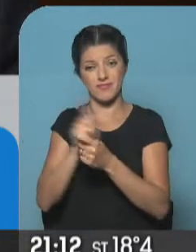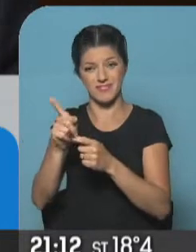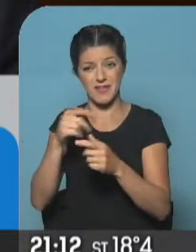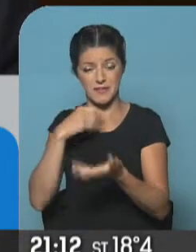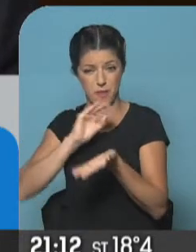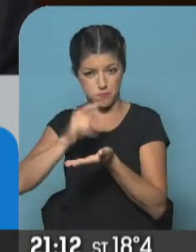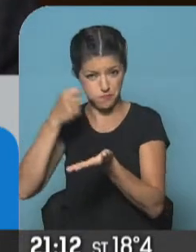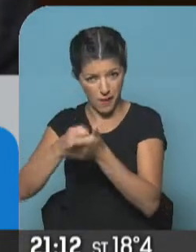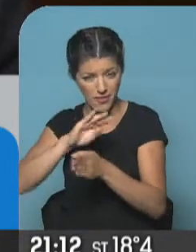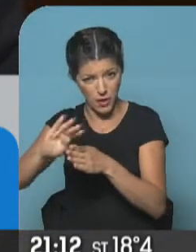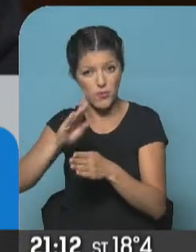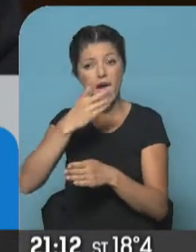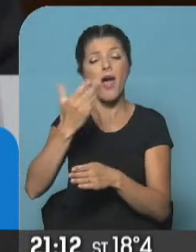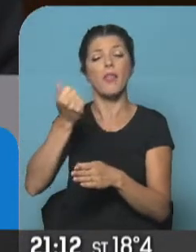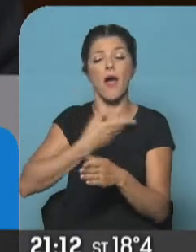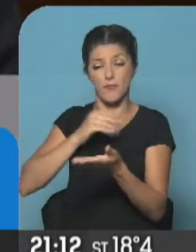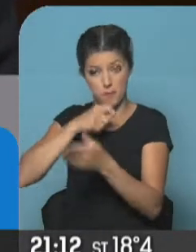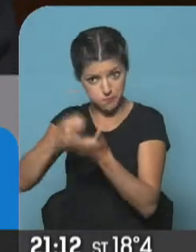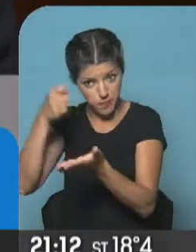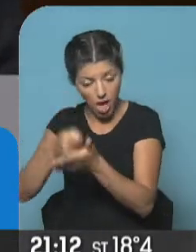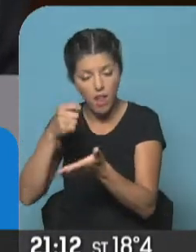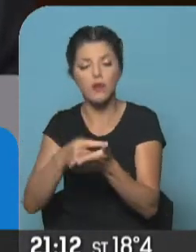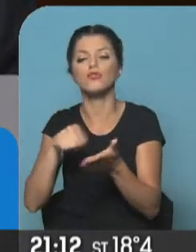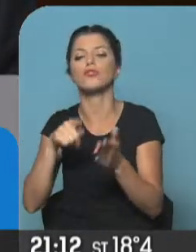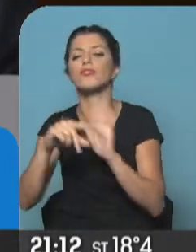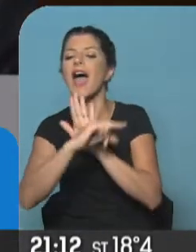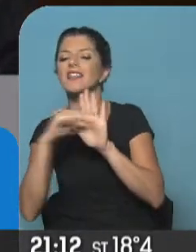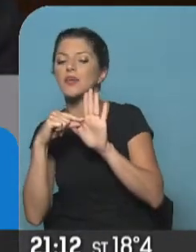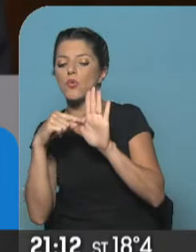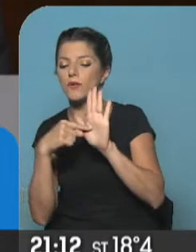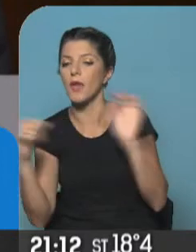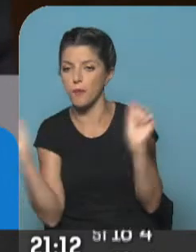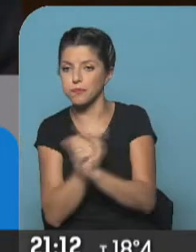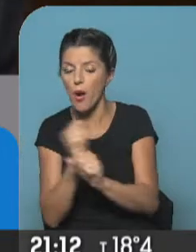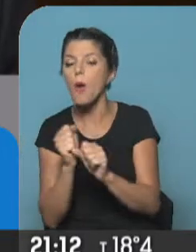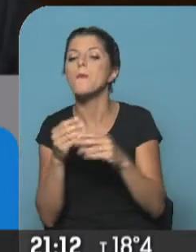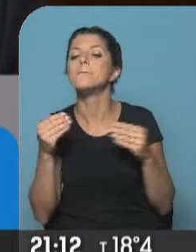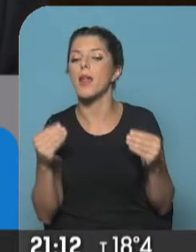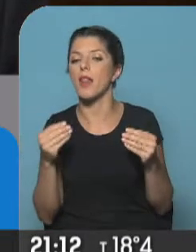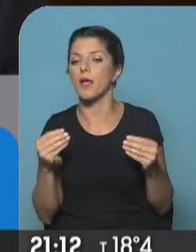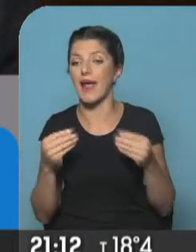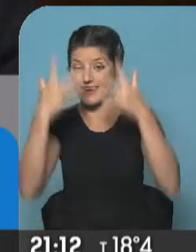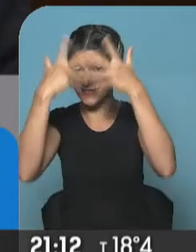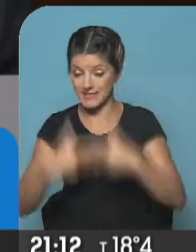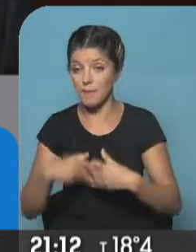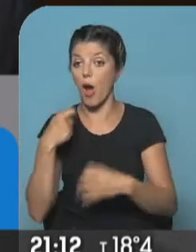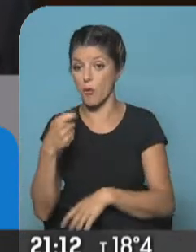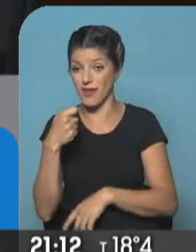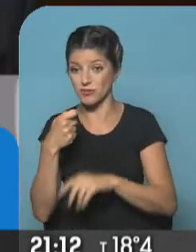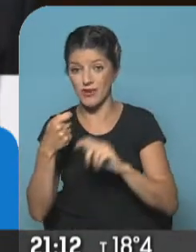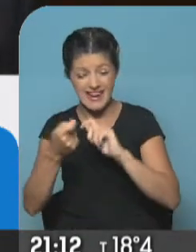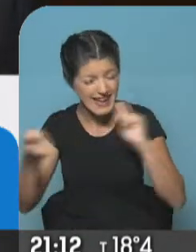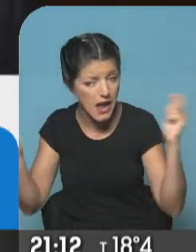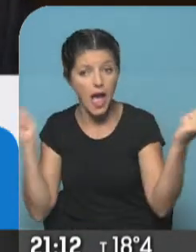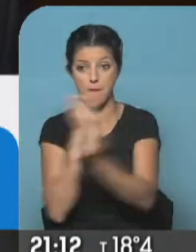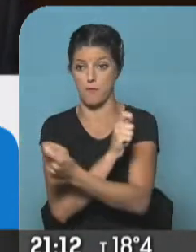votamos un artículo que es la creación de una comisión para hacer una reforma integral del sistema previsional argentino,